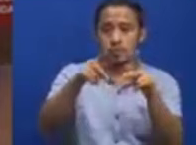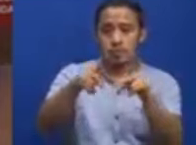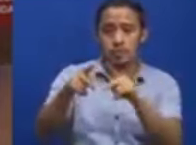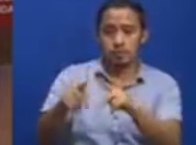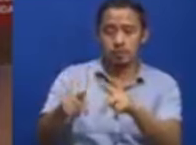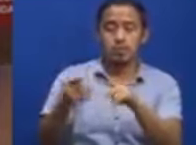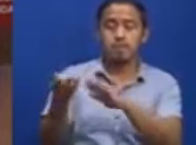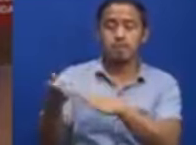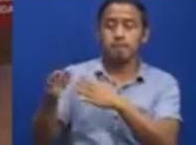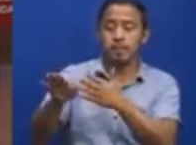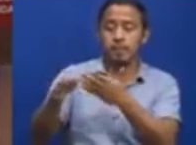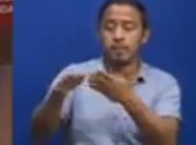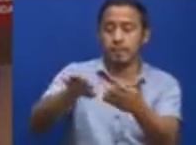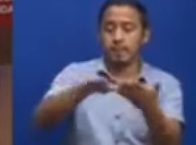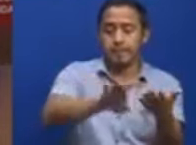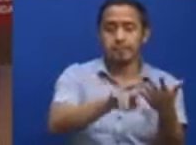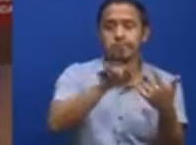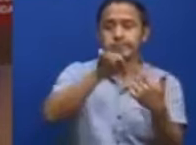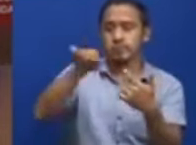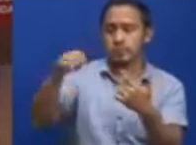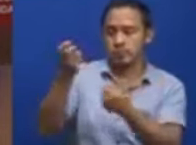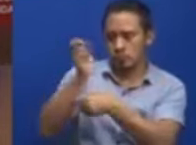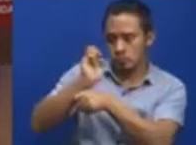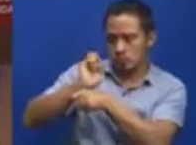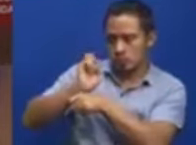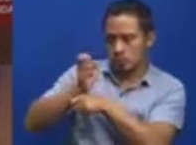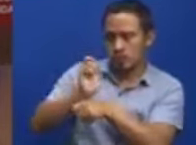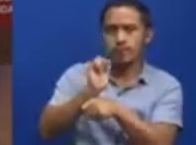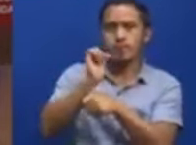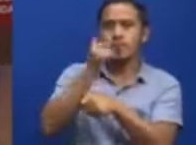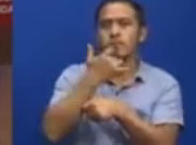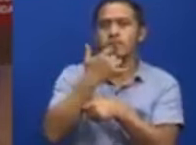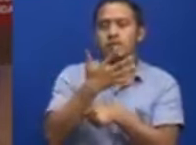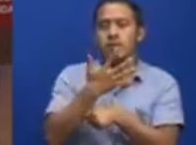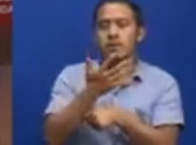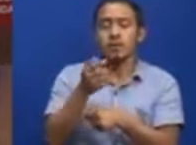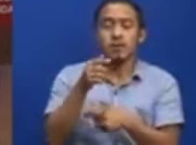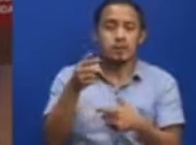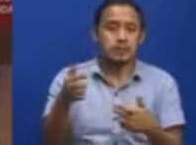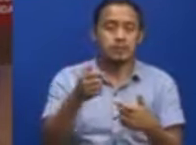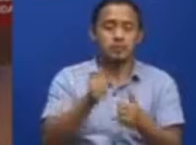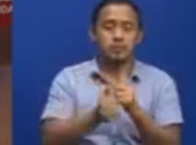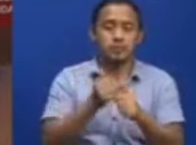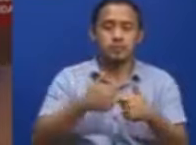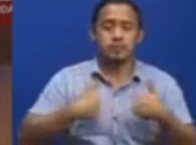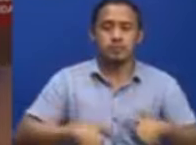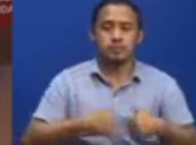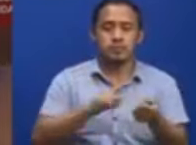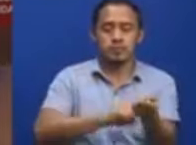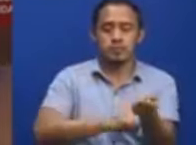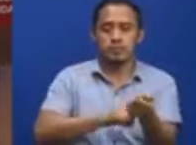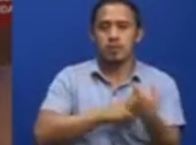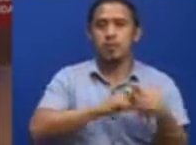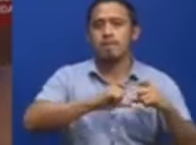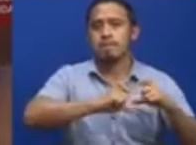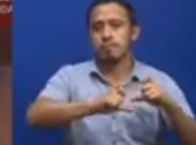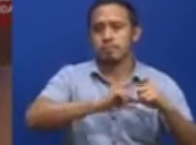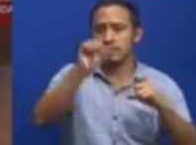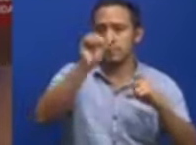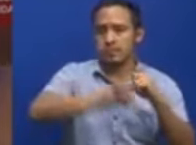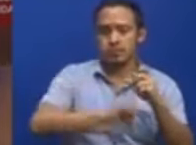en personas que han estado en seguimiento debido a tromboembolismo pulmonar, diabetes, infarto agudo de